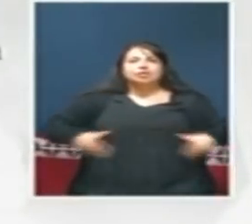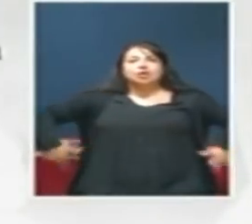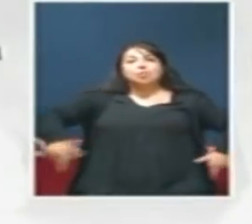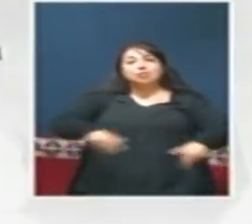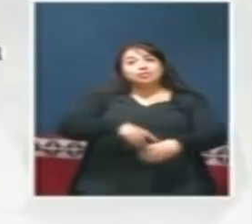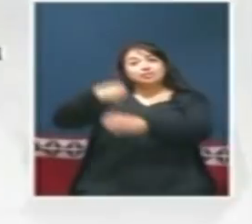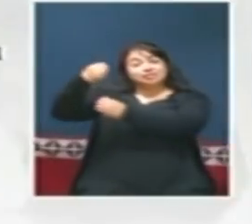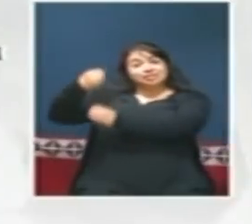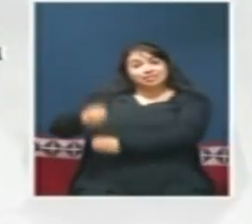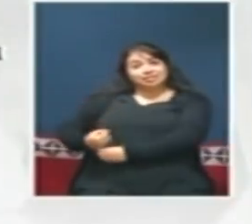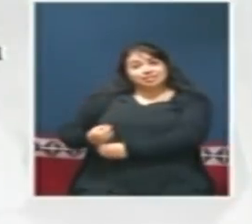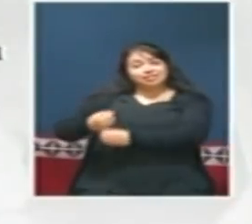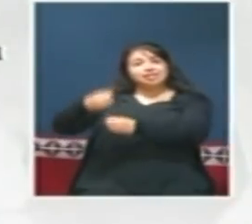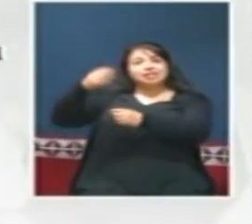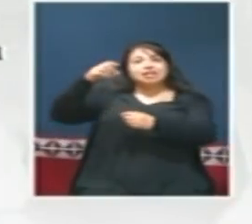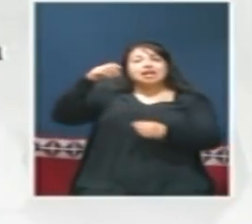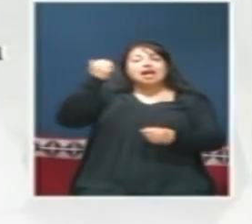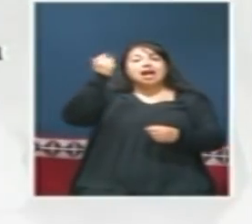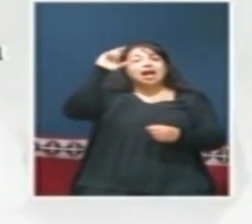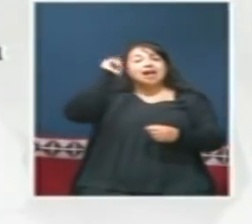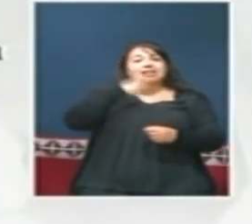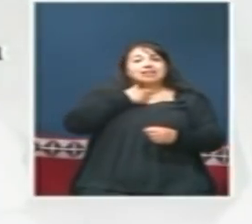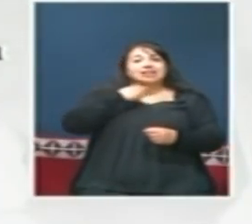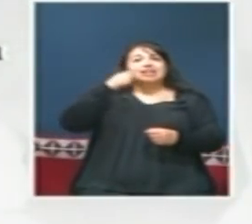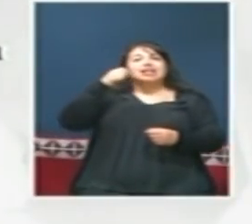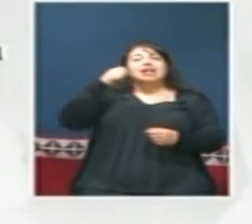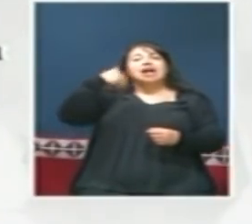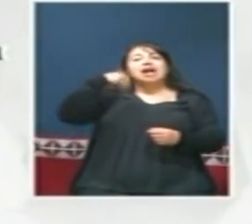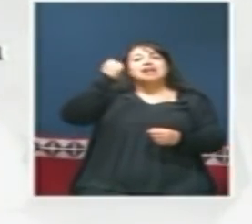Monseñor Enrique Ángel Angelelli Carletti.